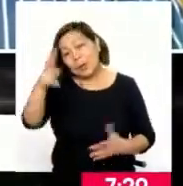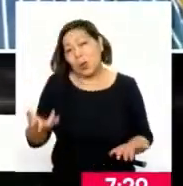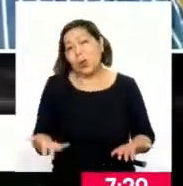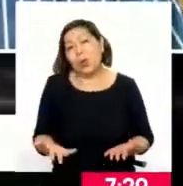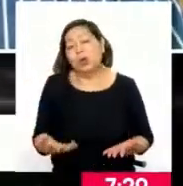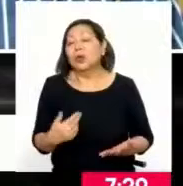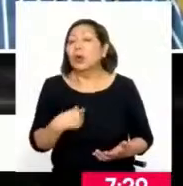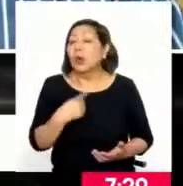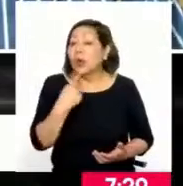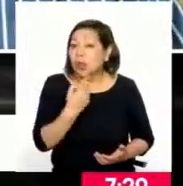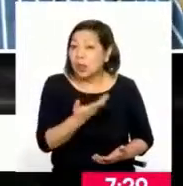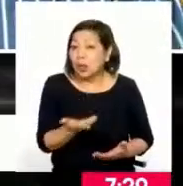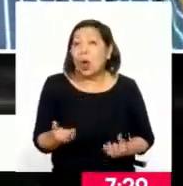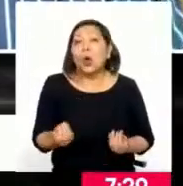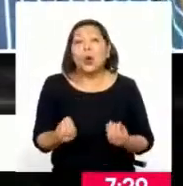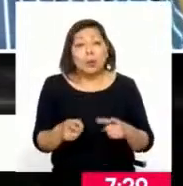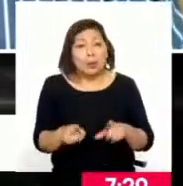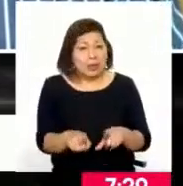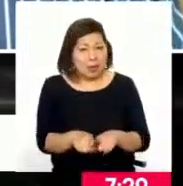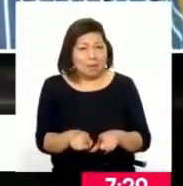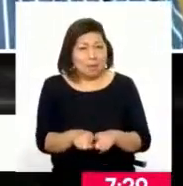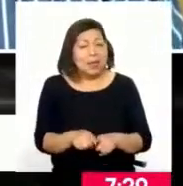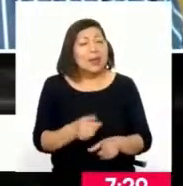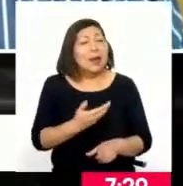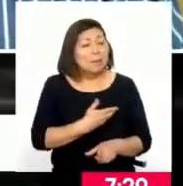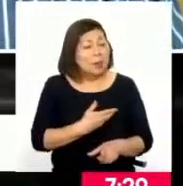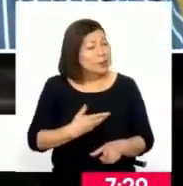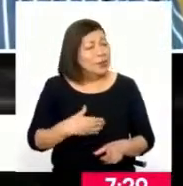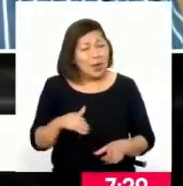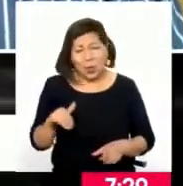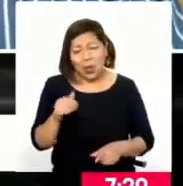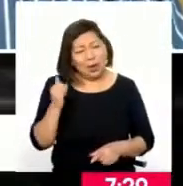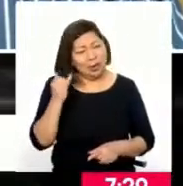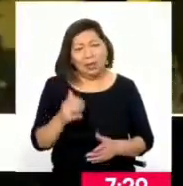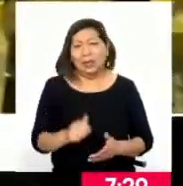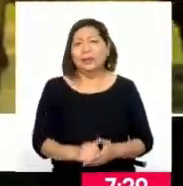mi invocación, como también lo ha sido de la Presidenta de la República.